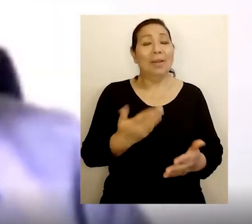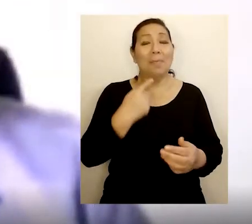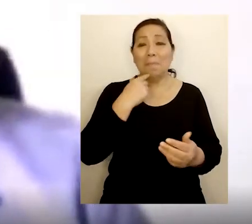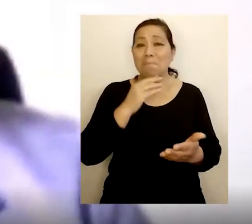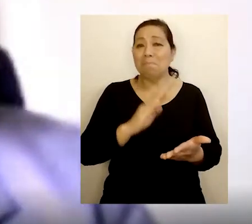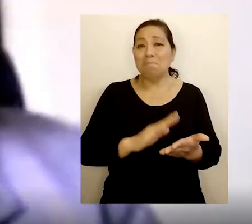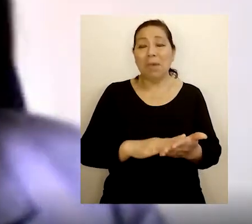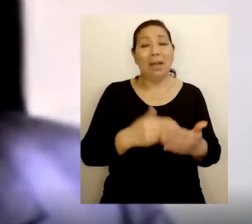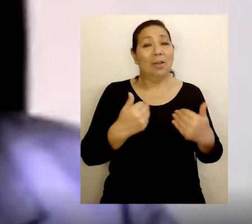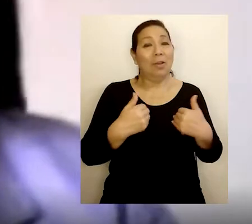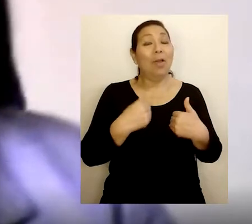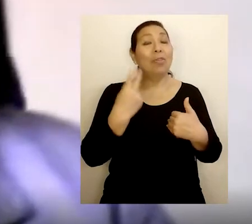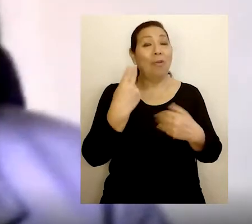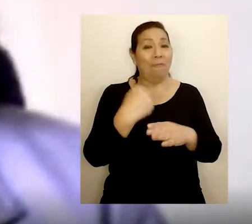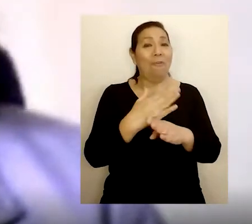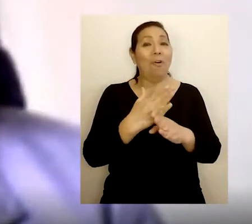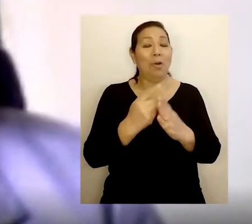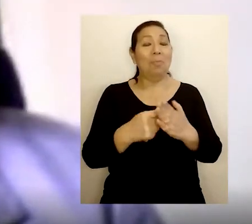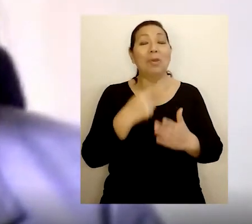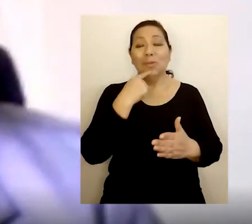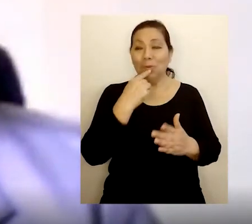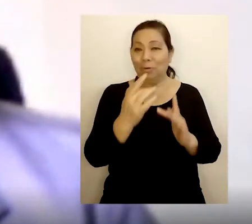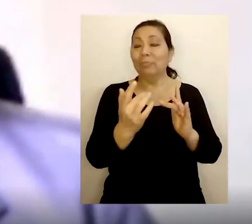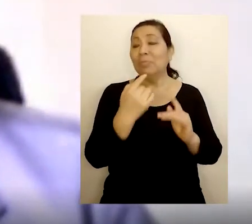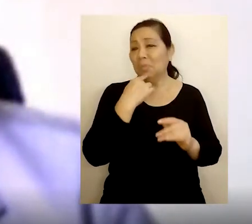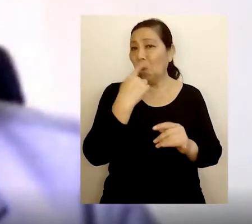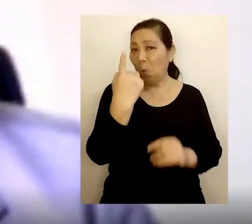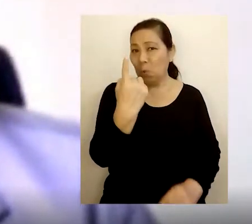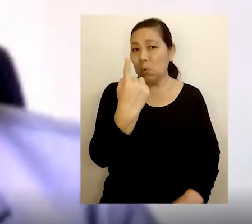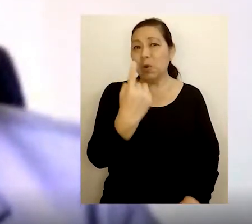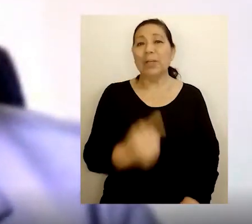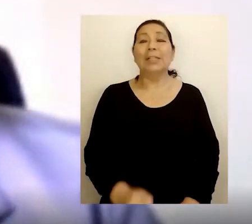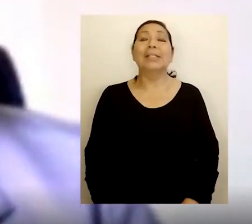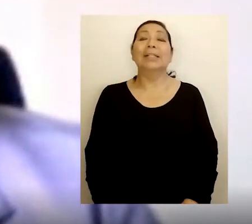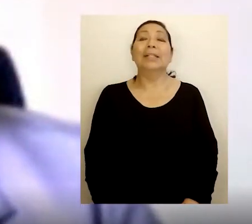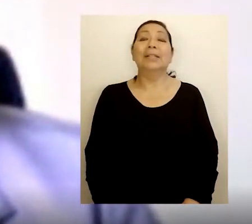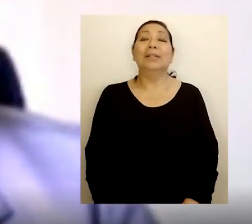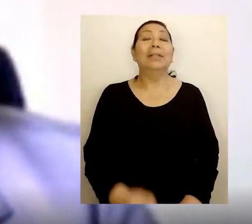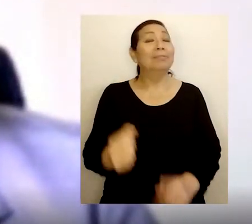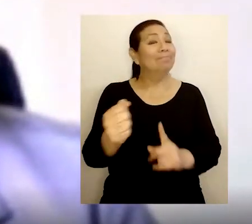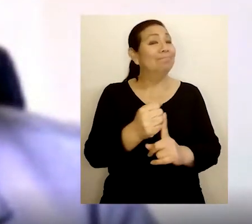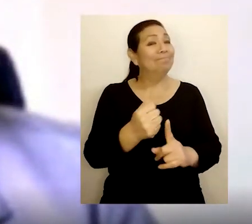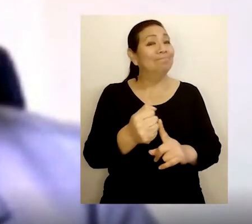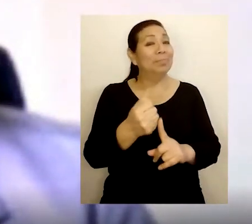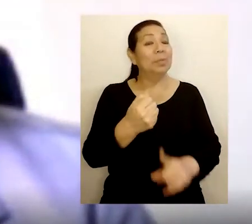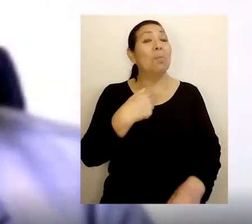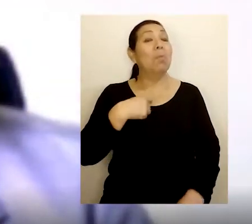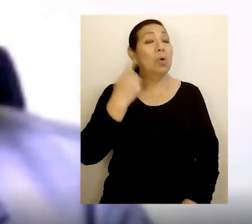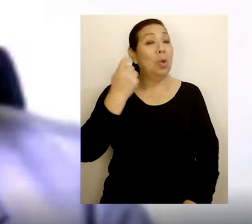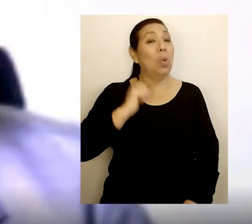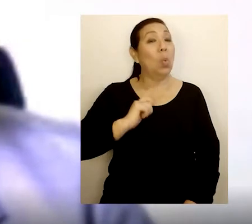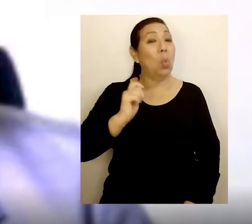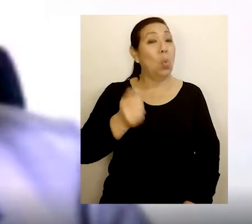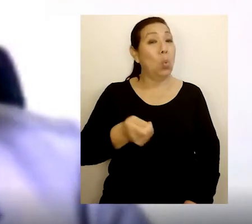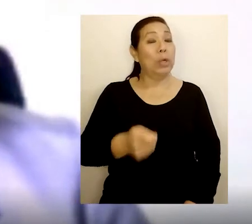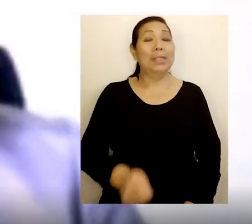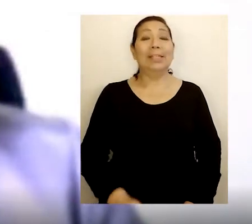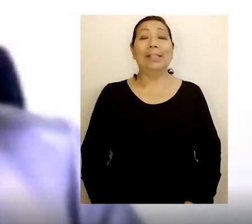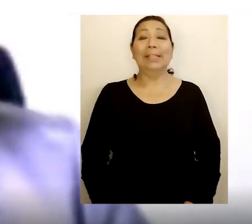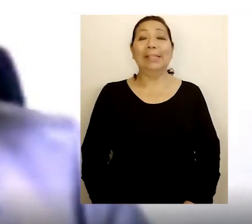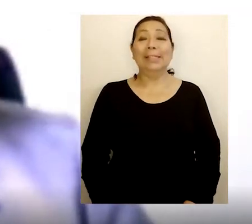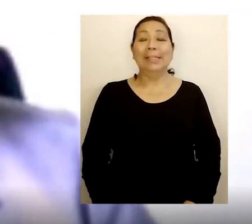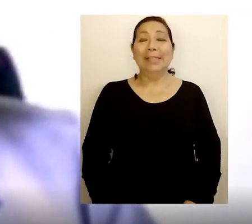agravio estaría en dos momentos, y yo lo identifico. Uno, agravios incurridos por el juez de primera